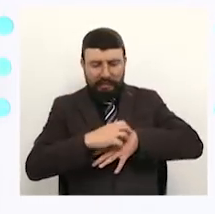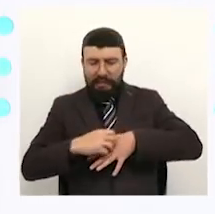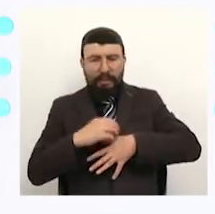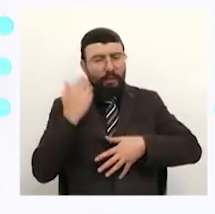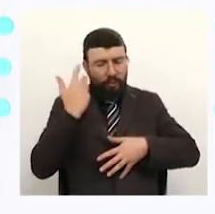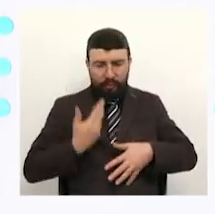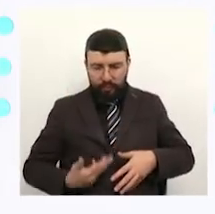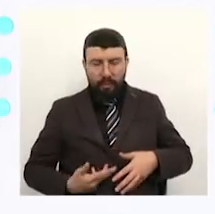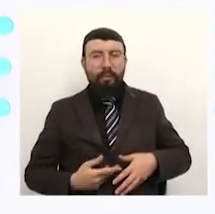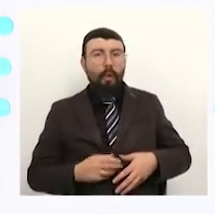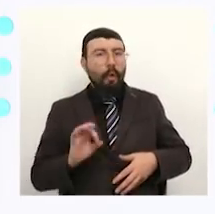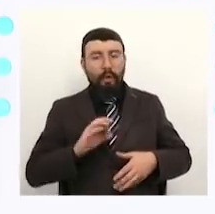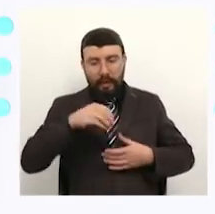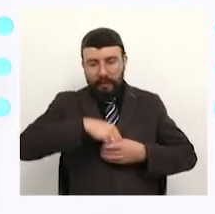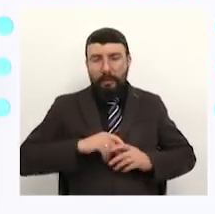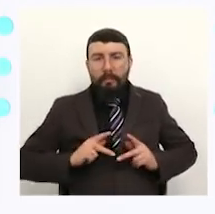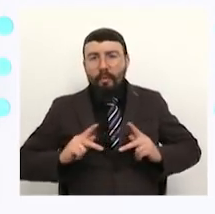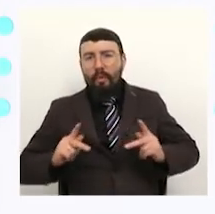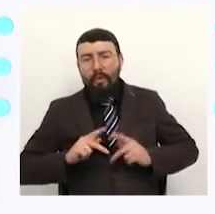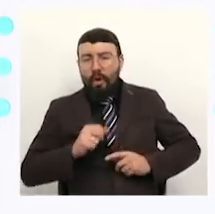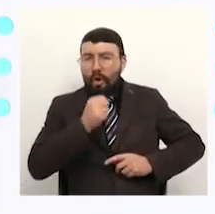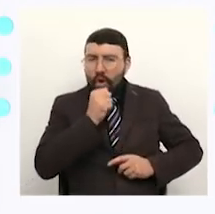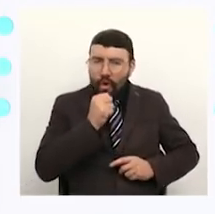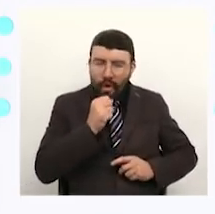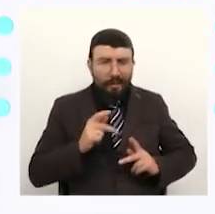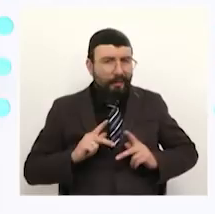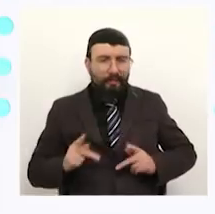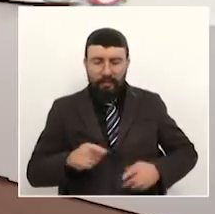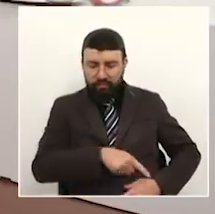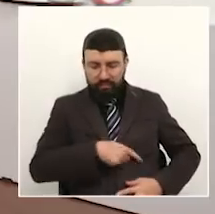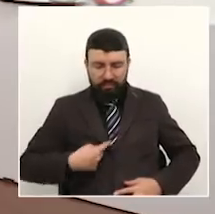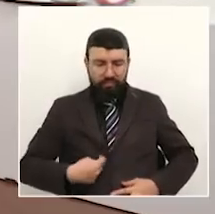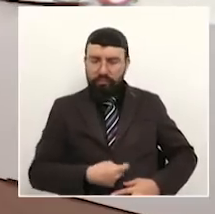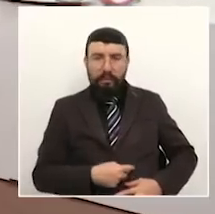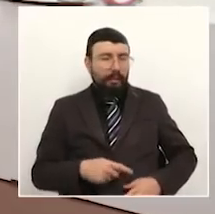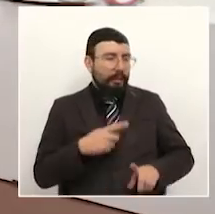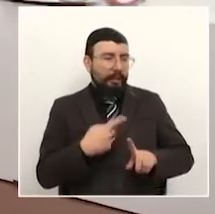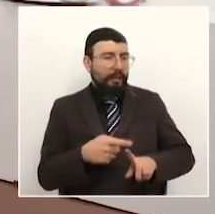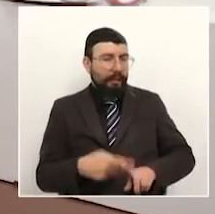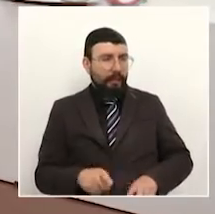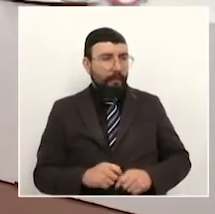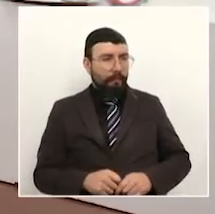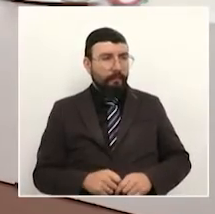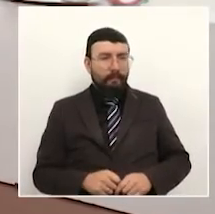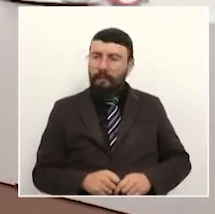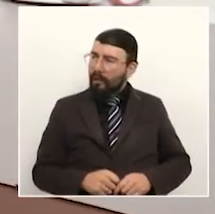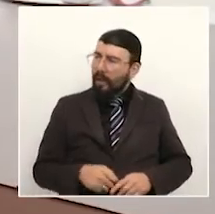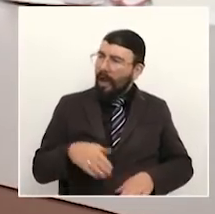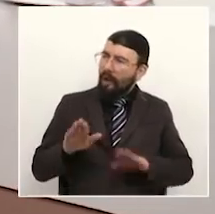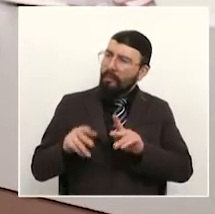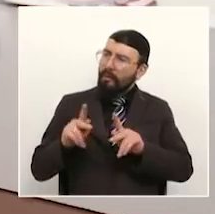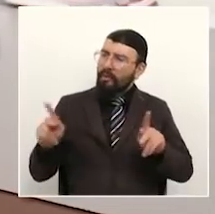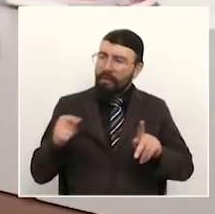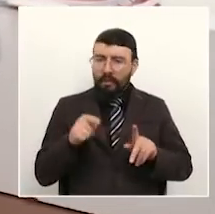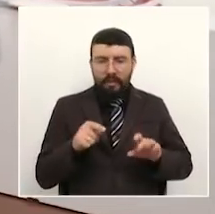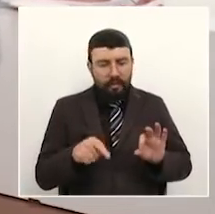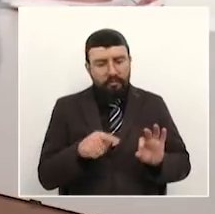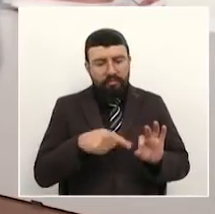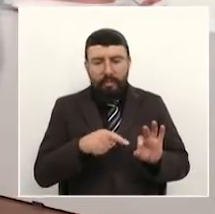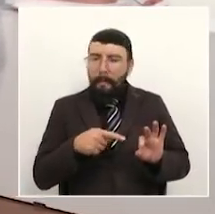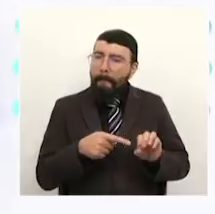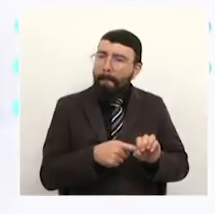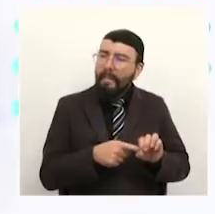como pueden ser cutáneas pueden ser pulmonares gastrointestinales o sean diferentes lugares del cuerpo porque muchos pacientes pueden mejorar con un enema un cuadro respiratorio